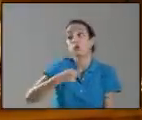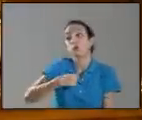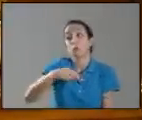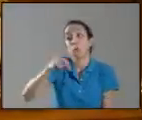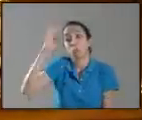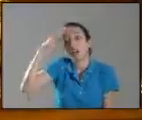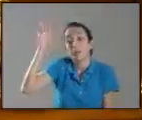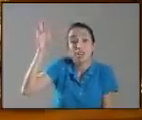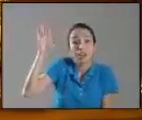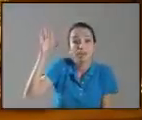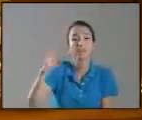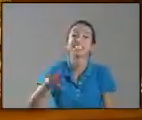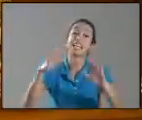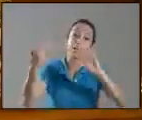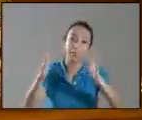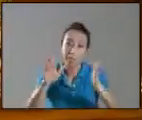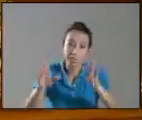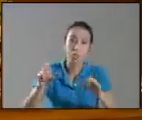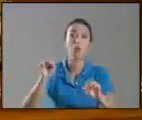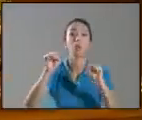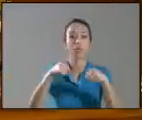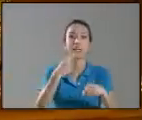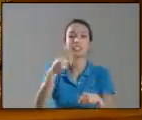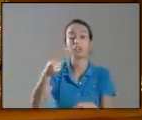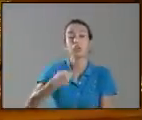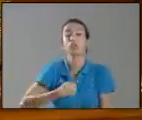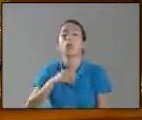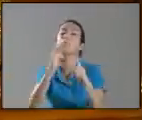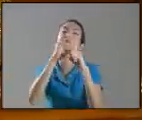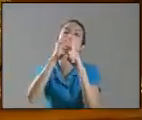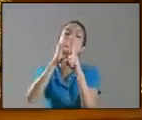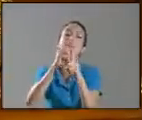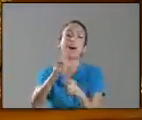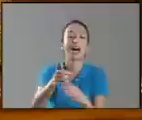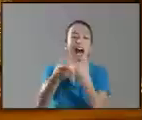la iglesia, va a poderle decir al Señor, yo no sabía.